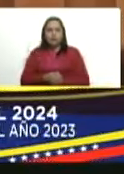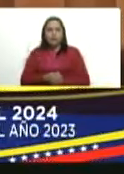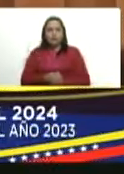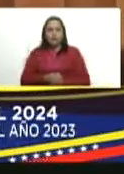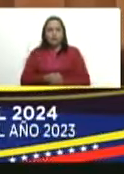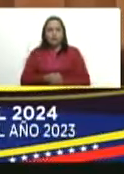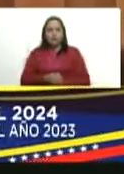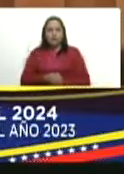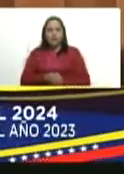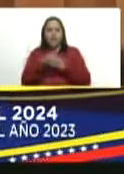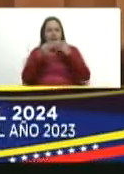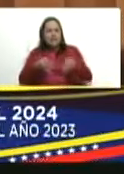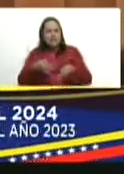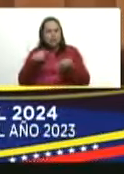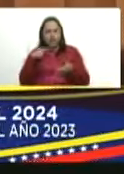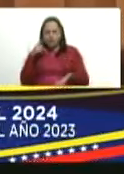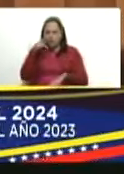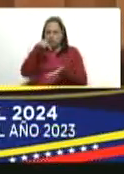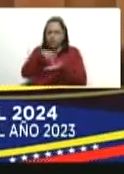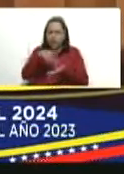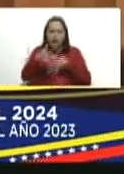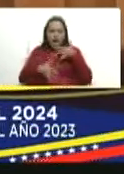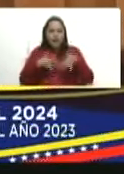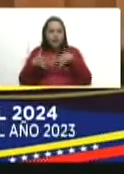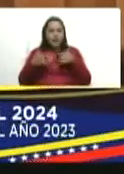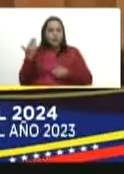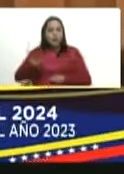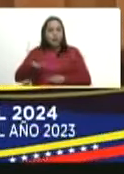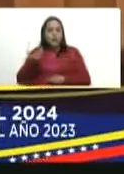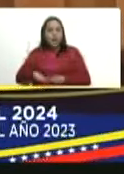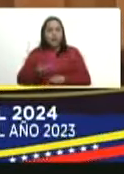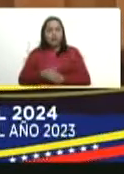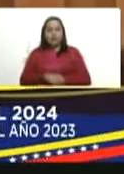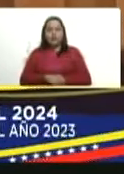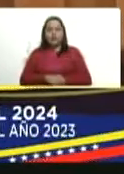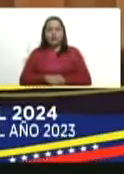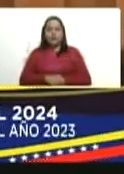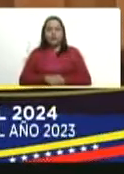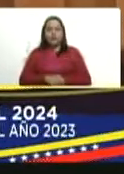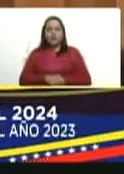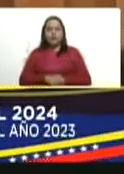Siempre cuando vengo a este acto tan prestigioso y tan importante,